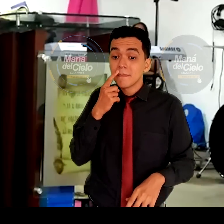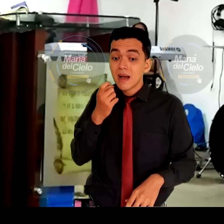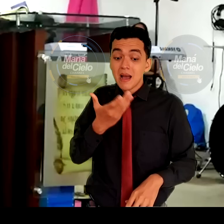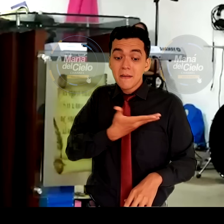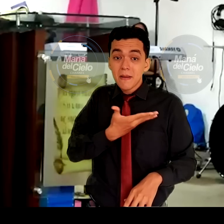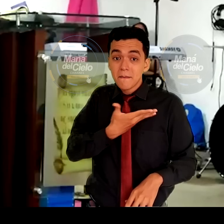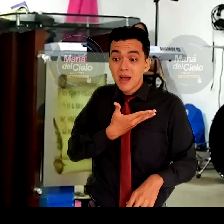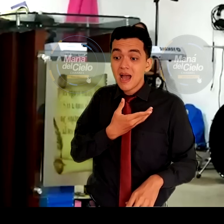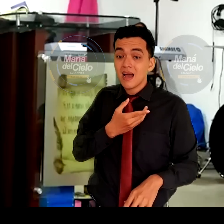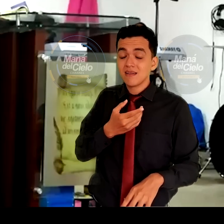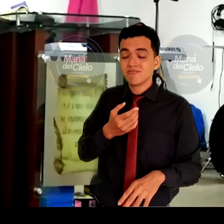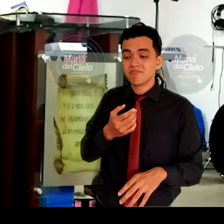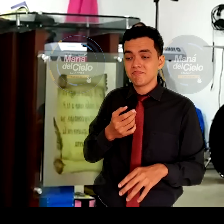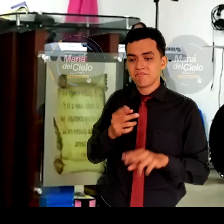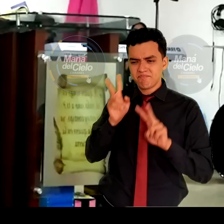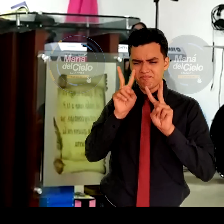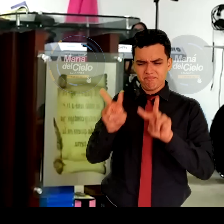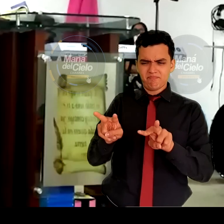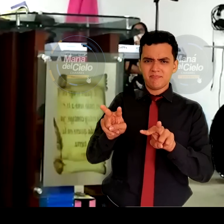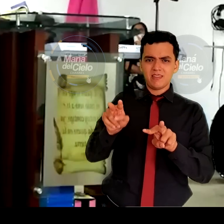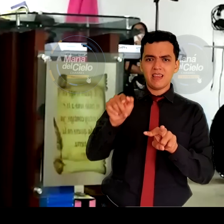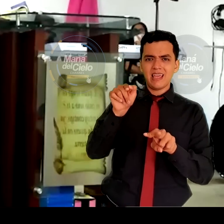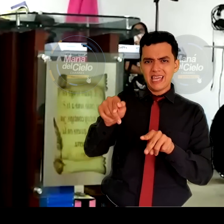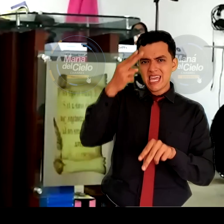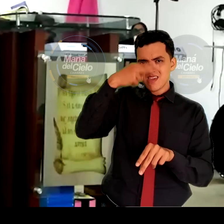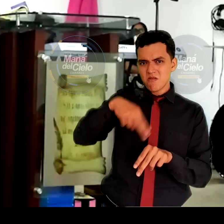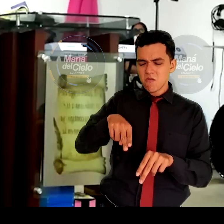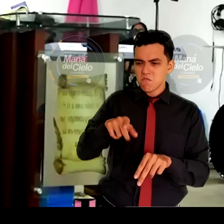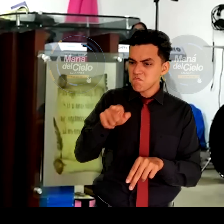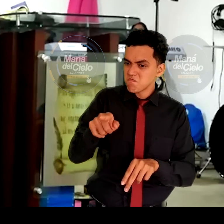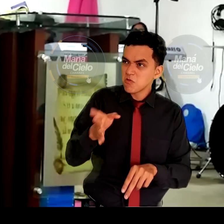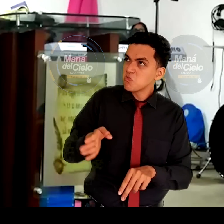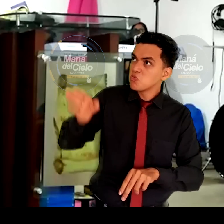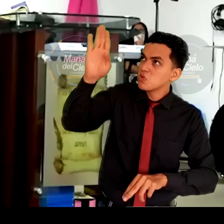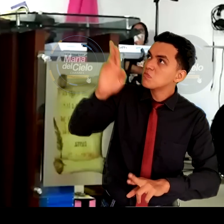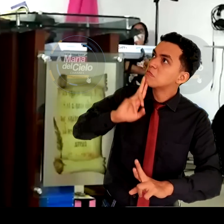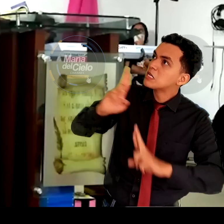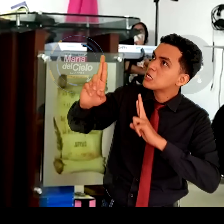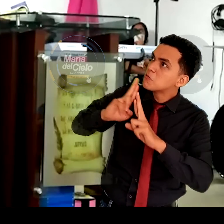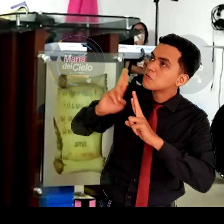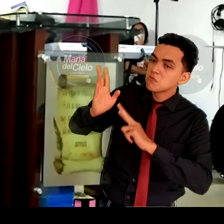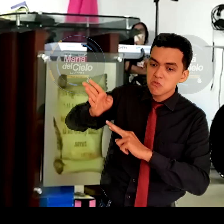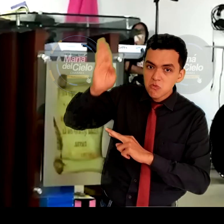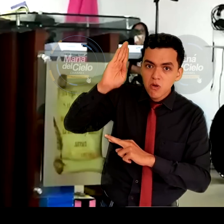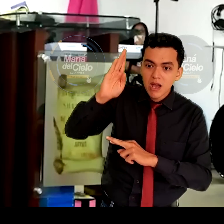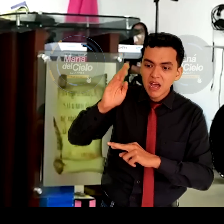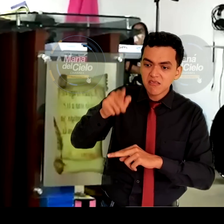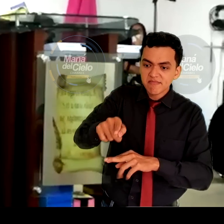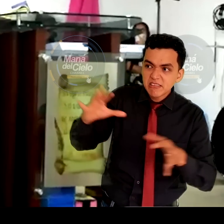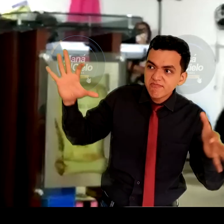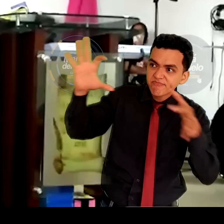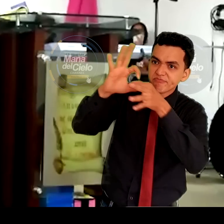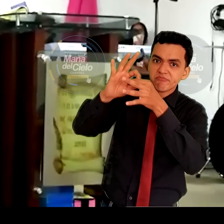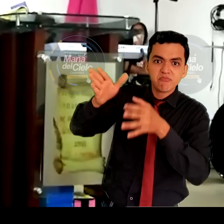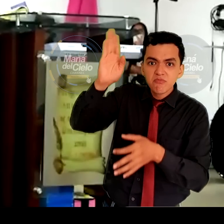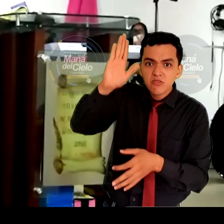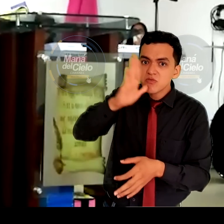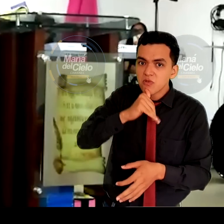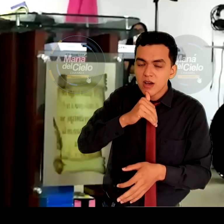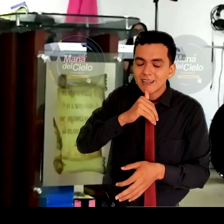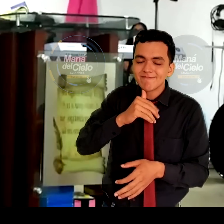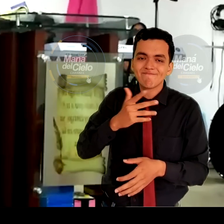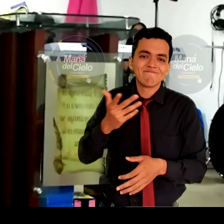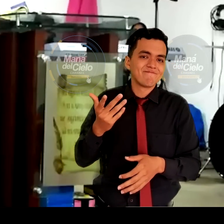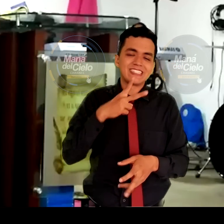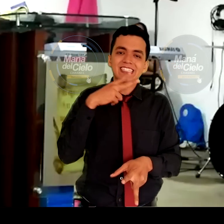que sus hijos no perciben que en ellos hay profundidad espiritual, hermano, es difícil que ellos sean profundos en Dios. Pero si usted se apasiona por las cosas